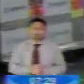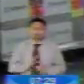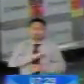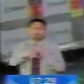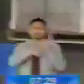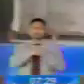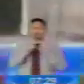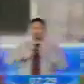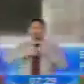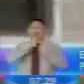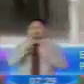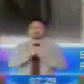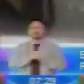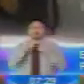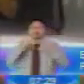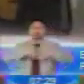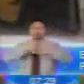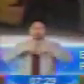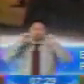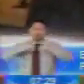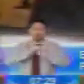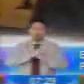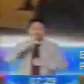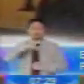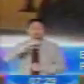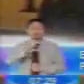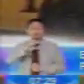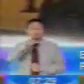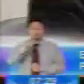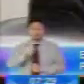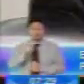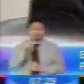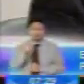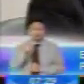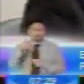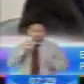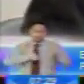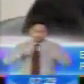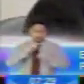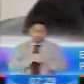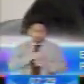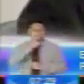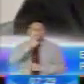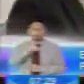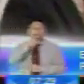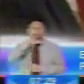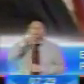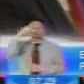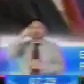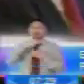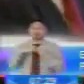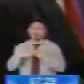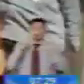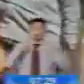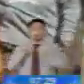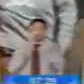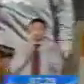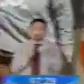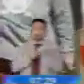se suma una máquina que permitirá procesar las pruebas PCR y 4.3 millones de dólares en